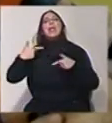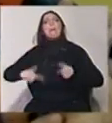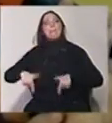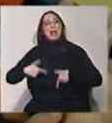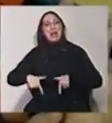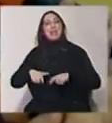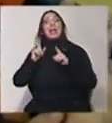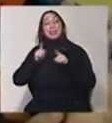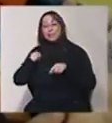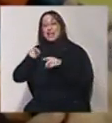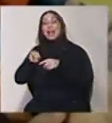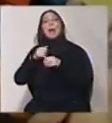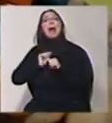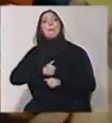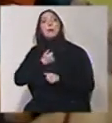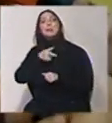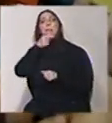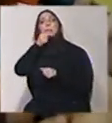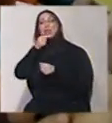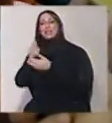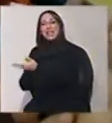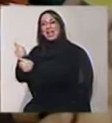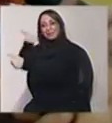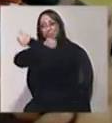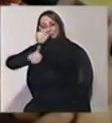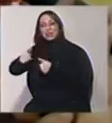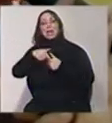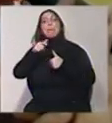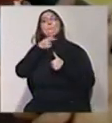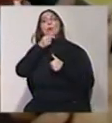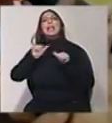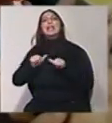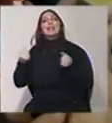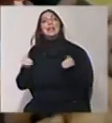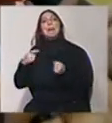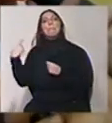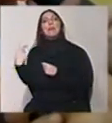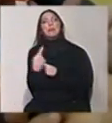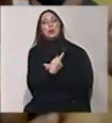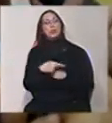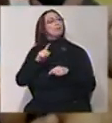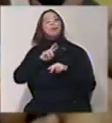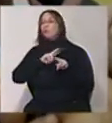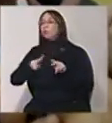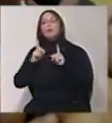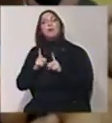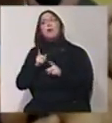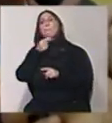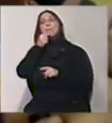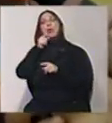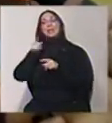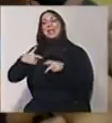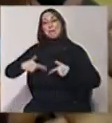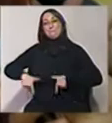su vez permitiría liberar de esa función a policías y reforzar el patrullaje. Eso no se concretó y continúan siendo policías los que vigilan las